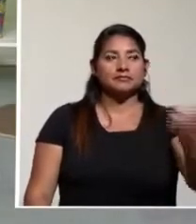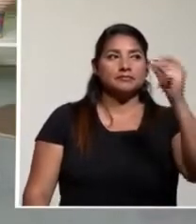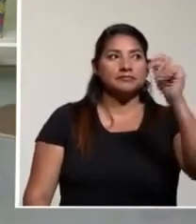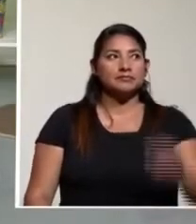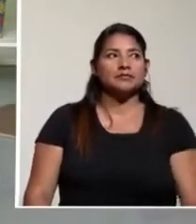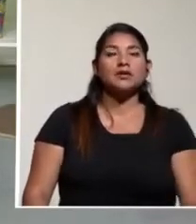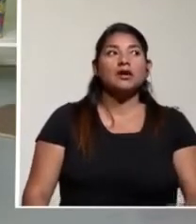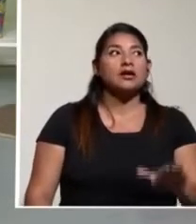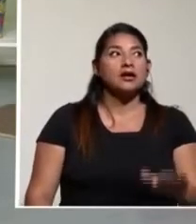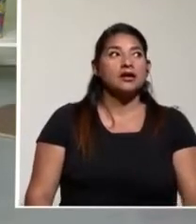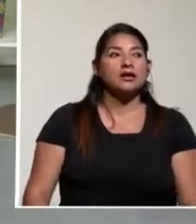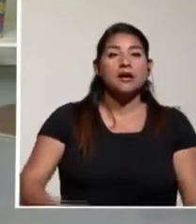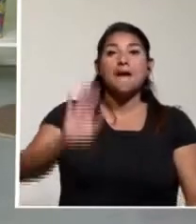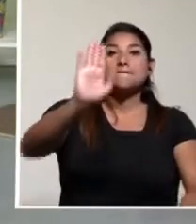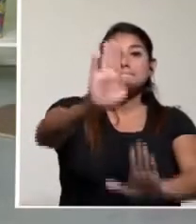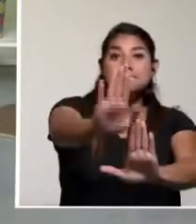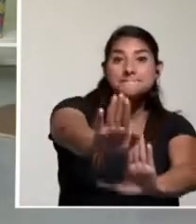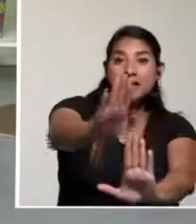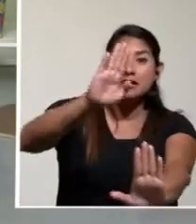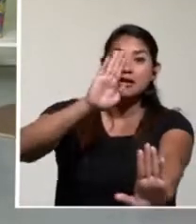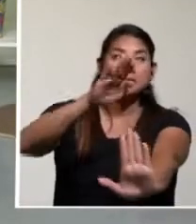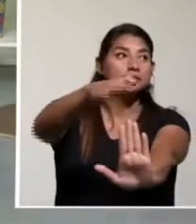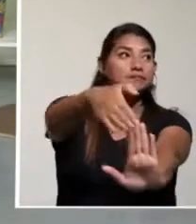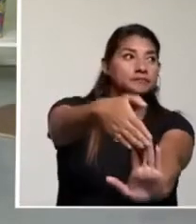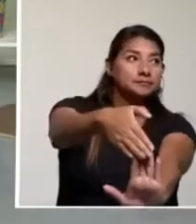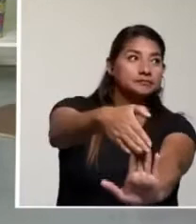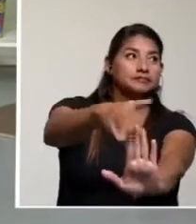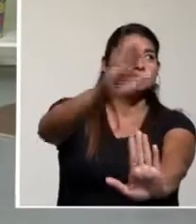Toco. Bien.